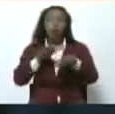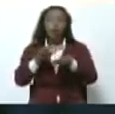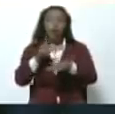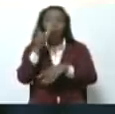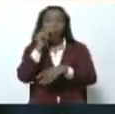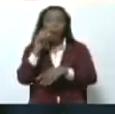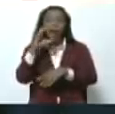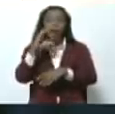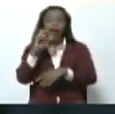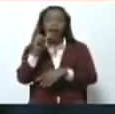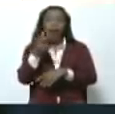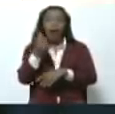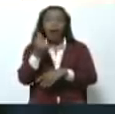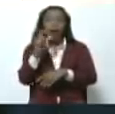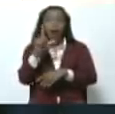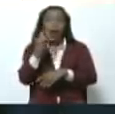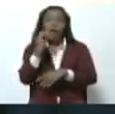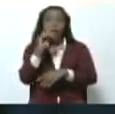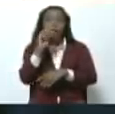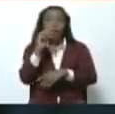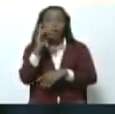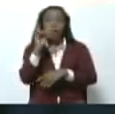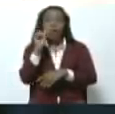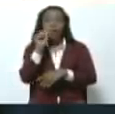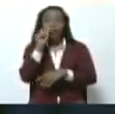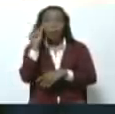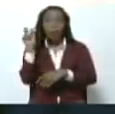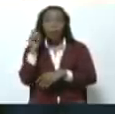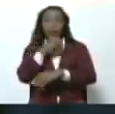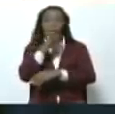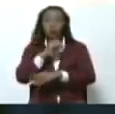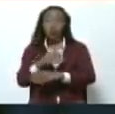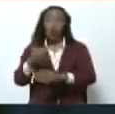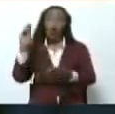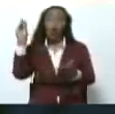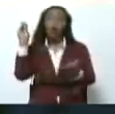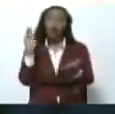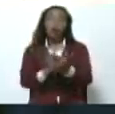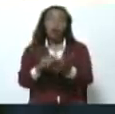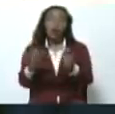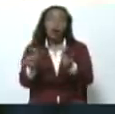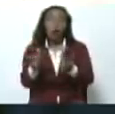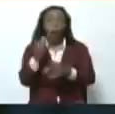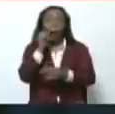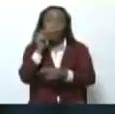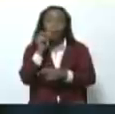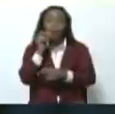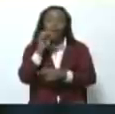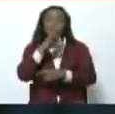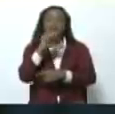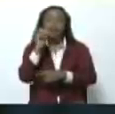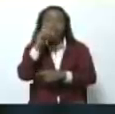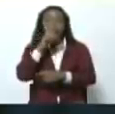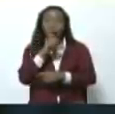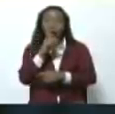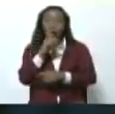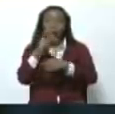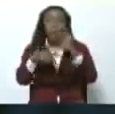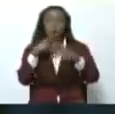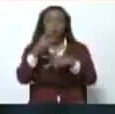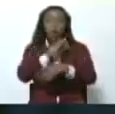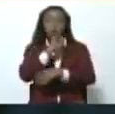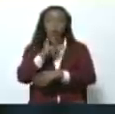Galíndez. Y en el Zulia ha vuelto a ganar un hombre que tiene 30 años en la política